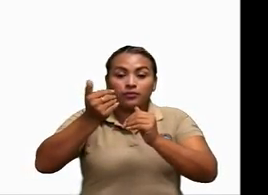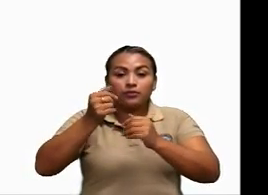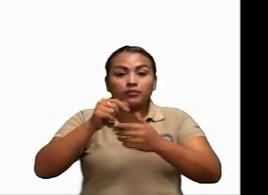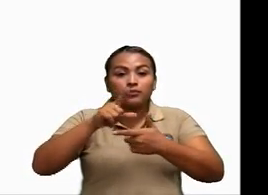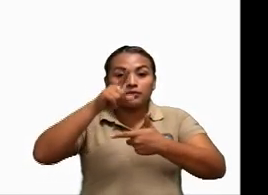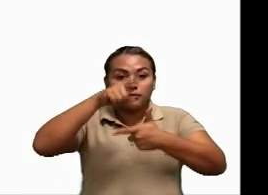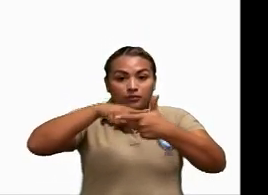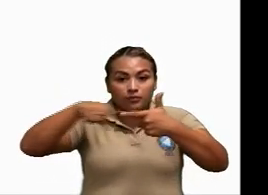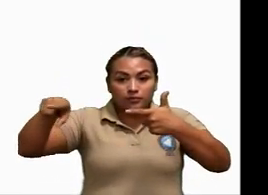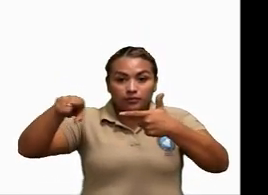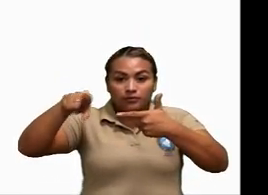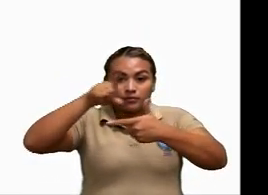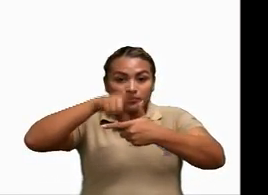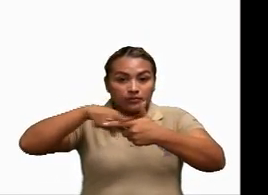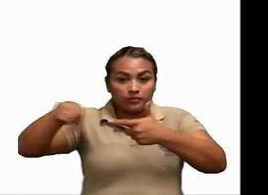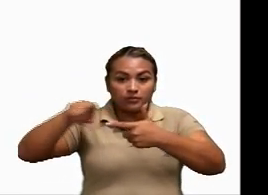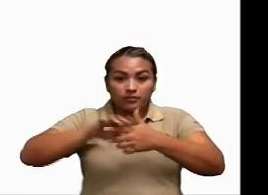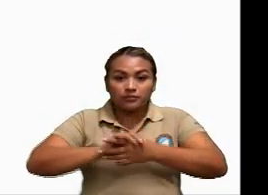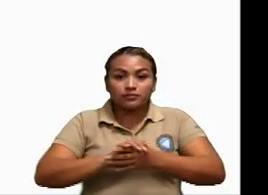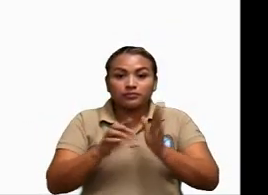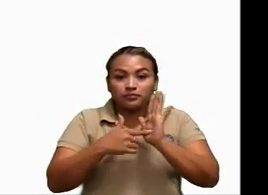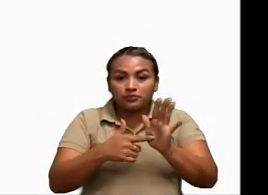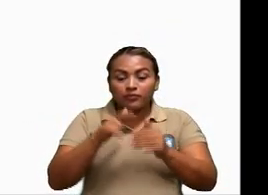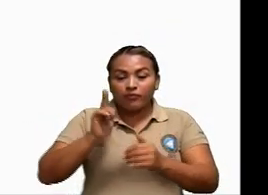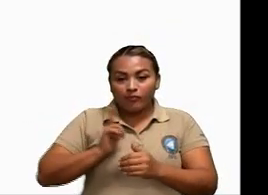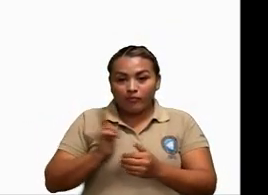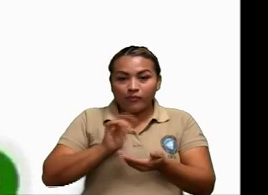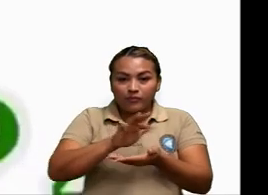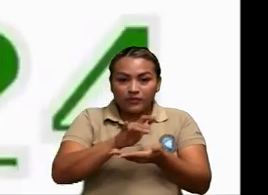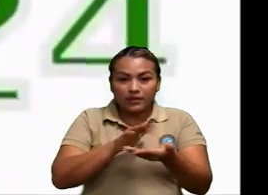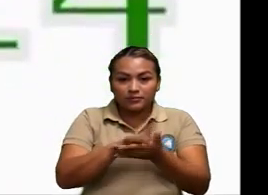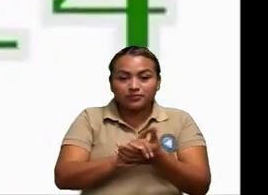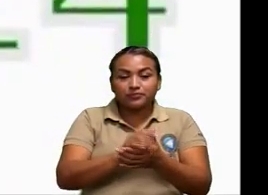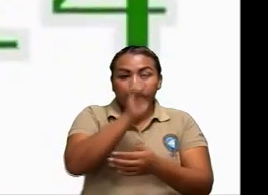peso. Ahí bueno, aquí tenemos la calculadora. A ver, mide